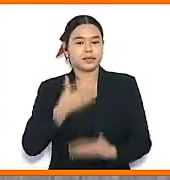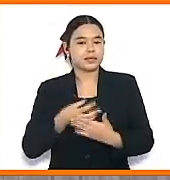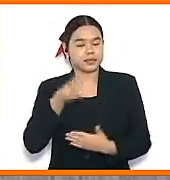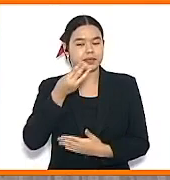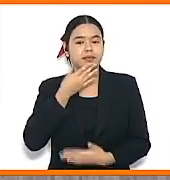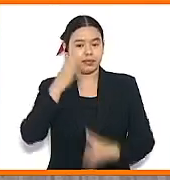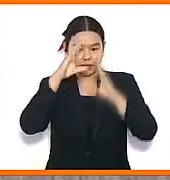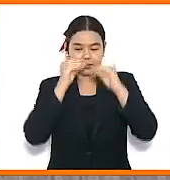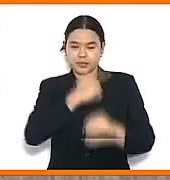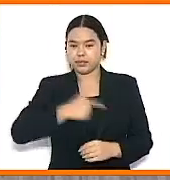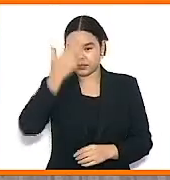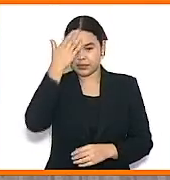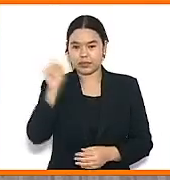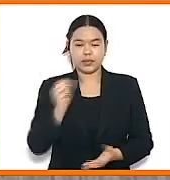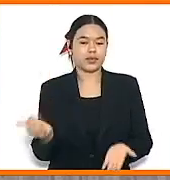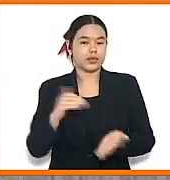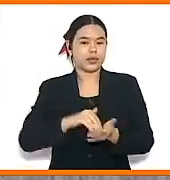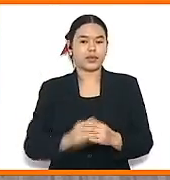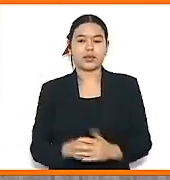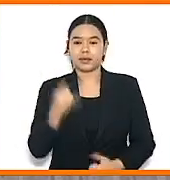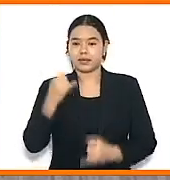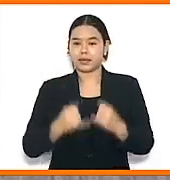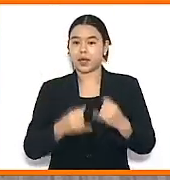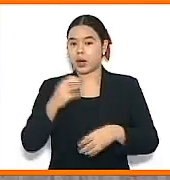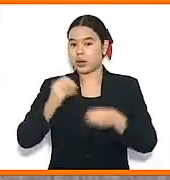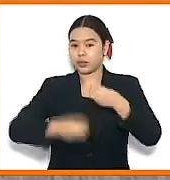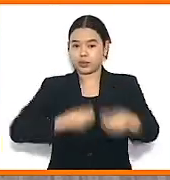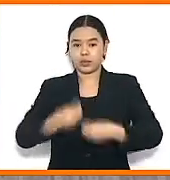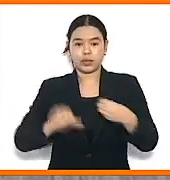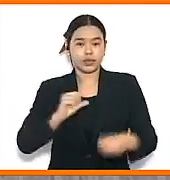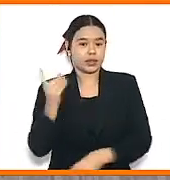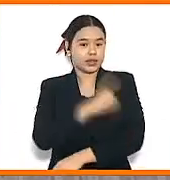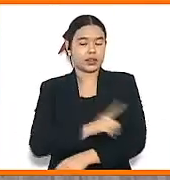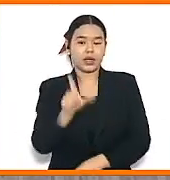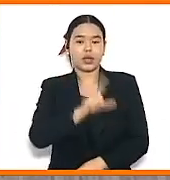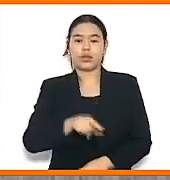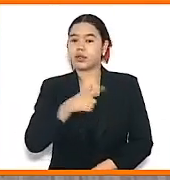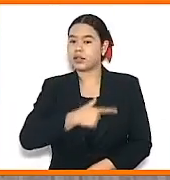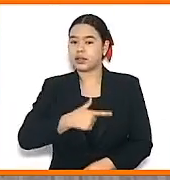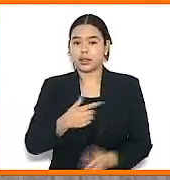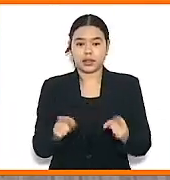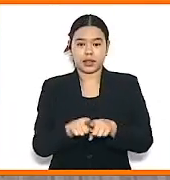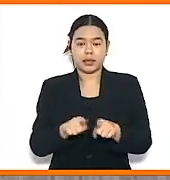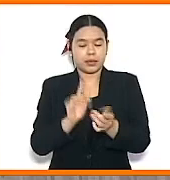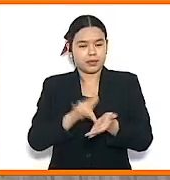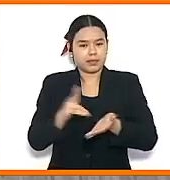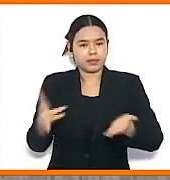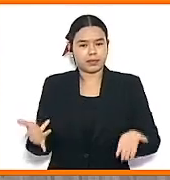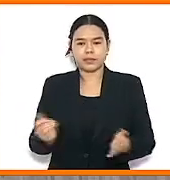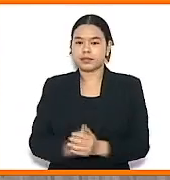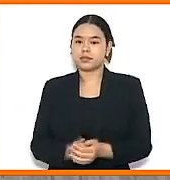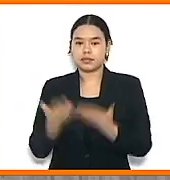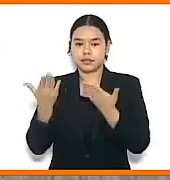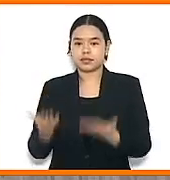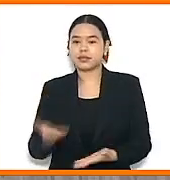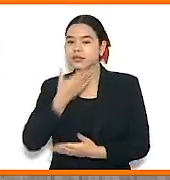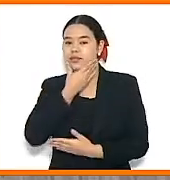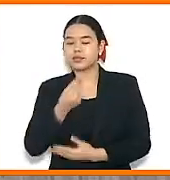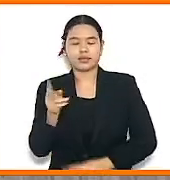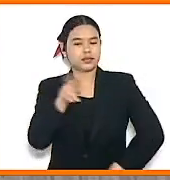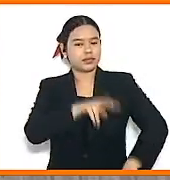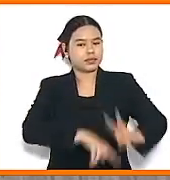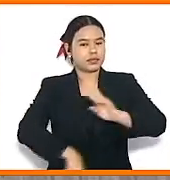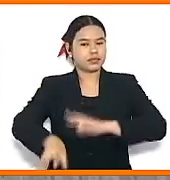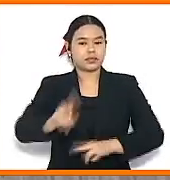estarte acompañando nuevamente en este último sorteo de hoy, lunes. También queremos agradecer la presencia de nuestro auditor y nuestro